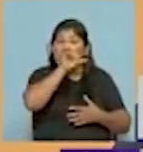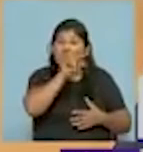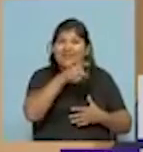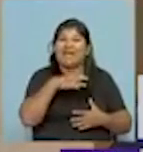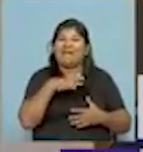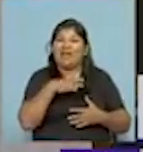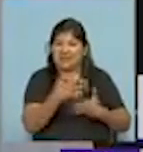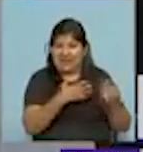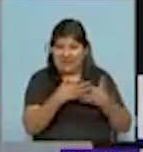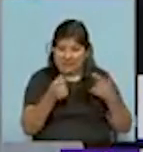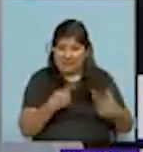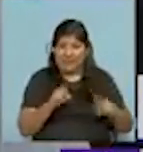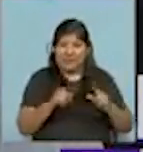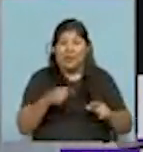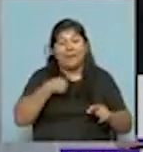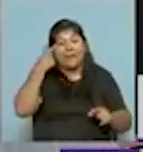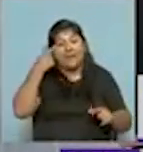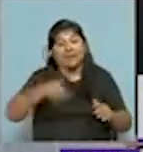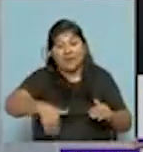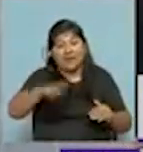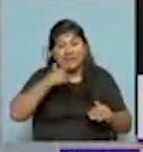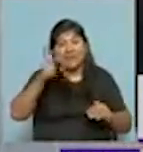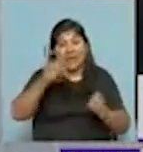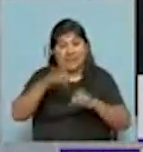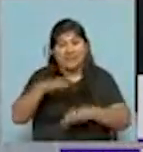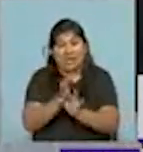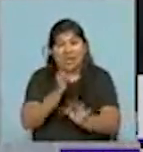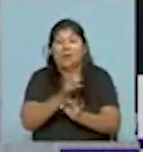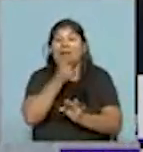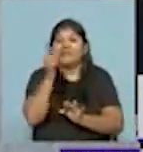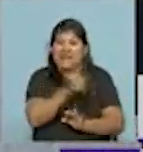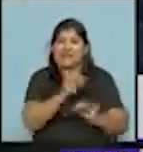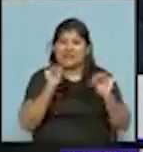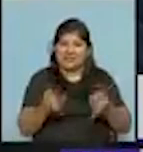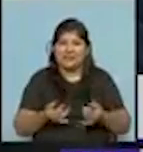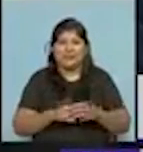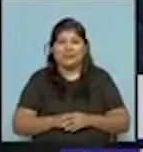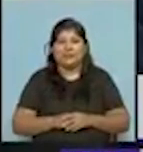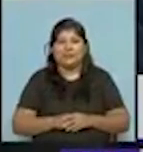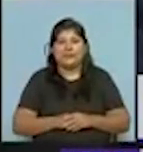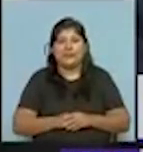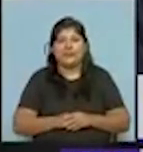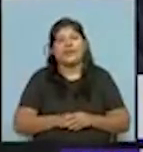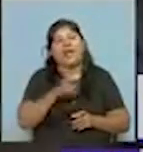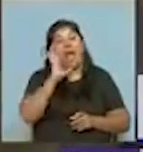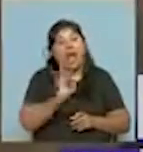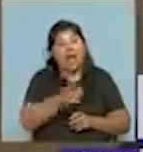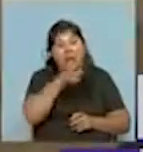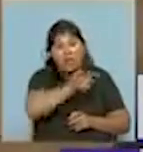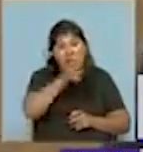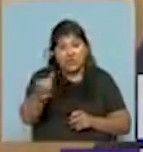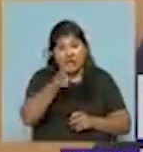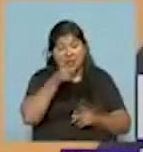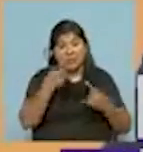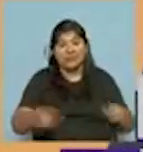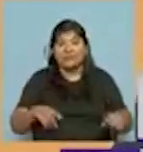este yo supongo que ahora que empiezan las clases también se va a estar predispuesto para alguna nota algo para recomendar no